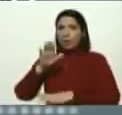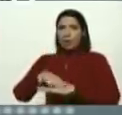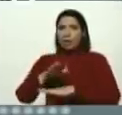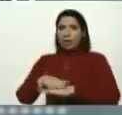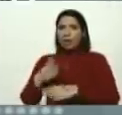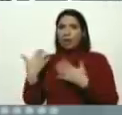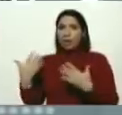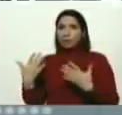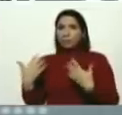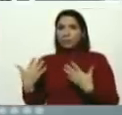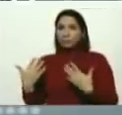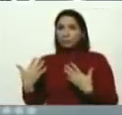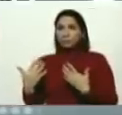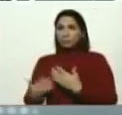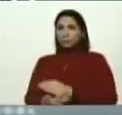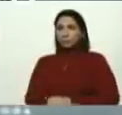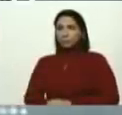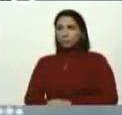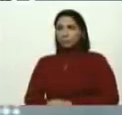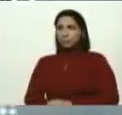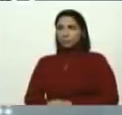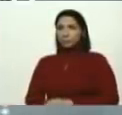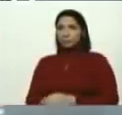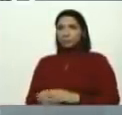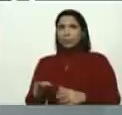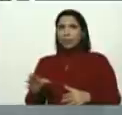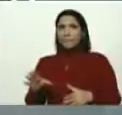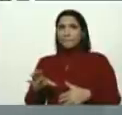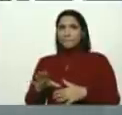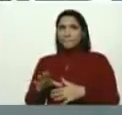es el marco